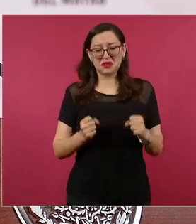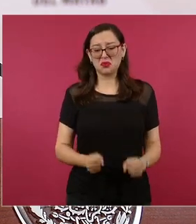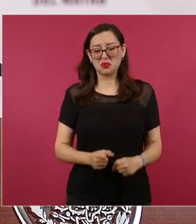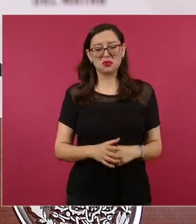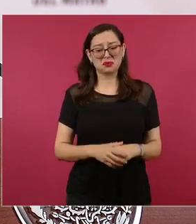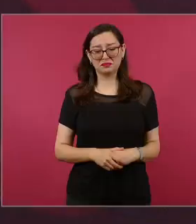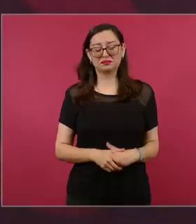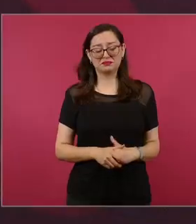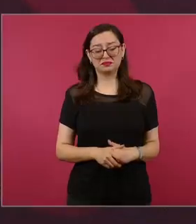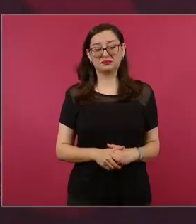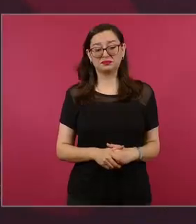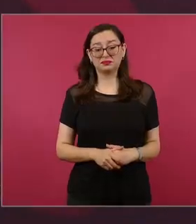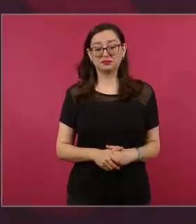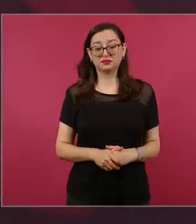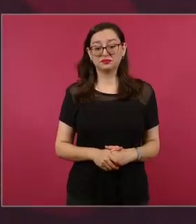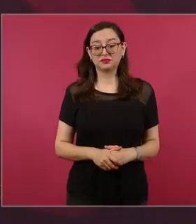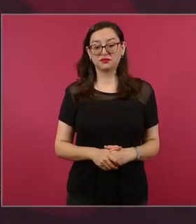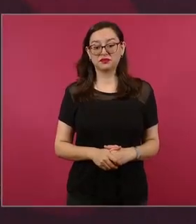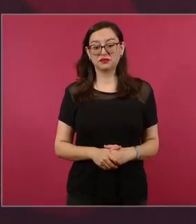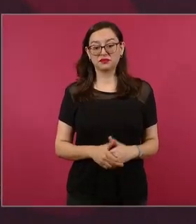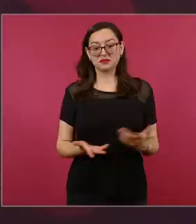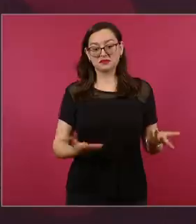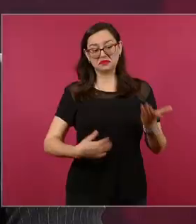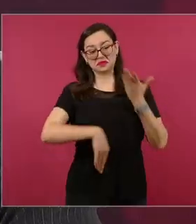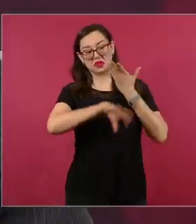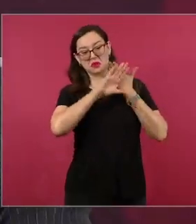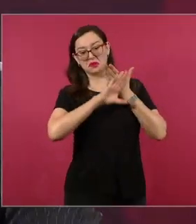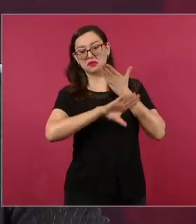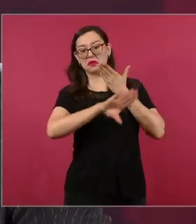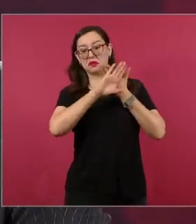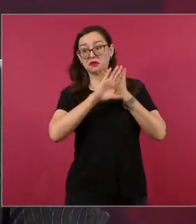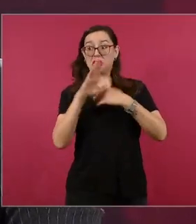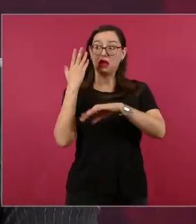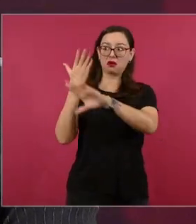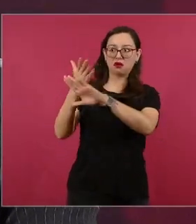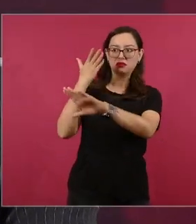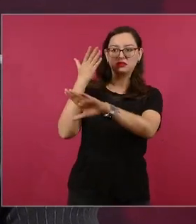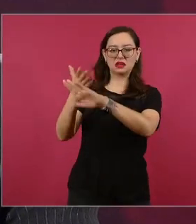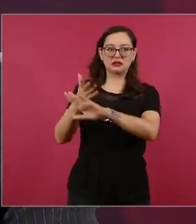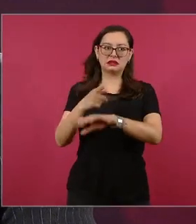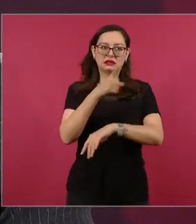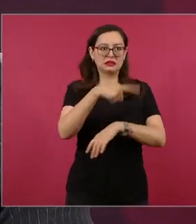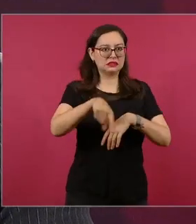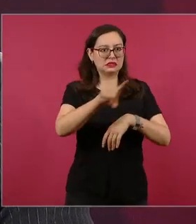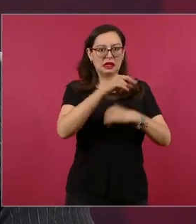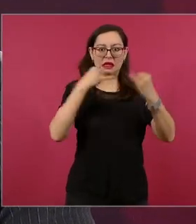algunos, ¿no? Y sobre todo nuestros adversarios, ellos no les